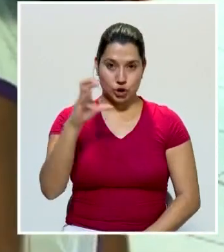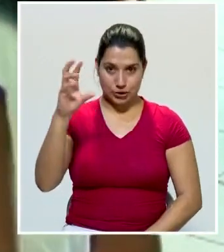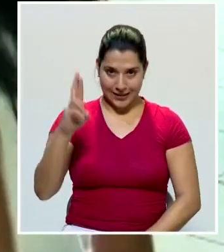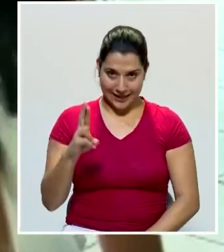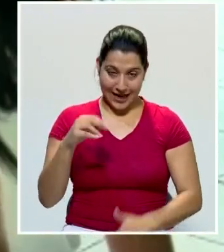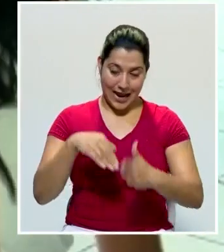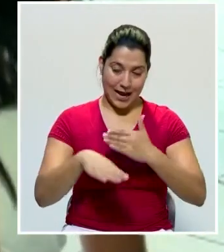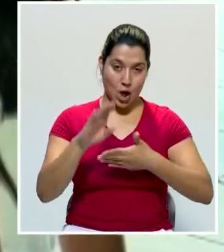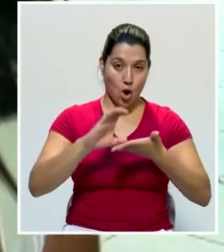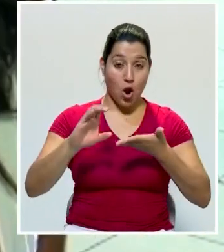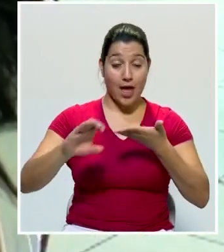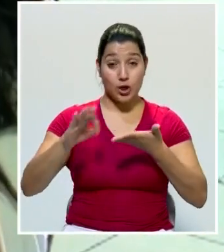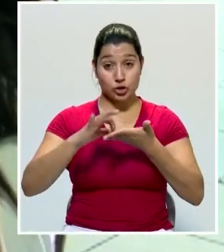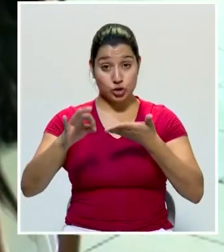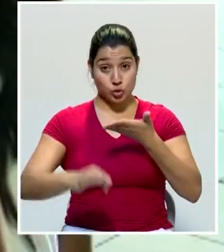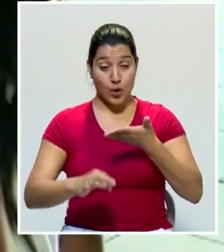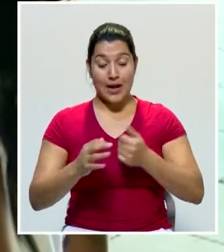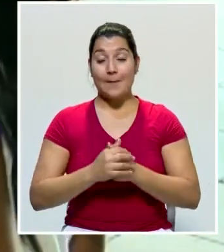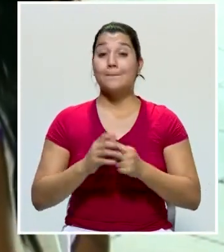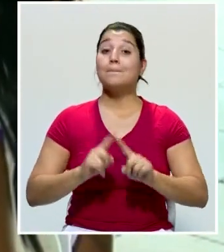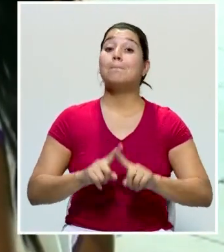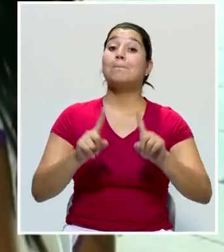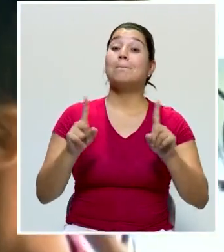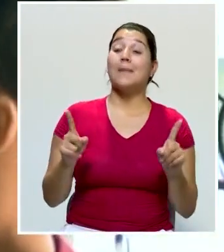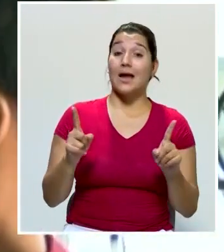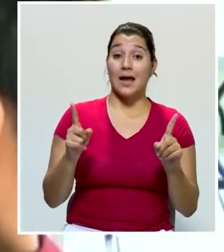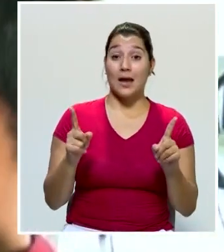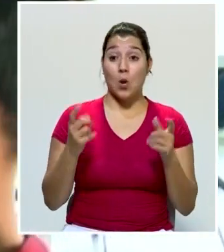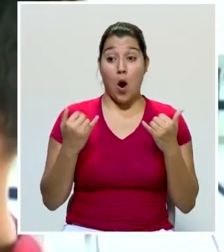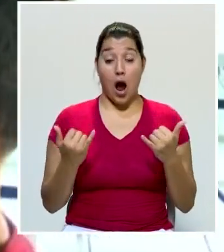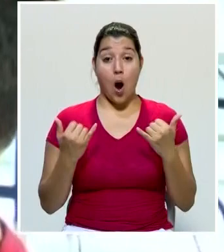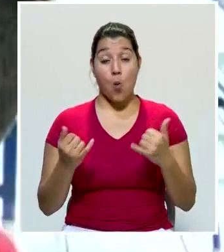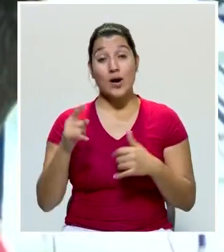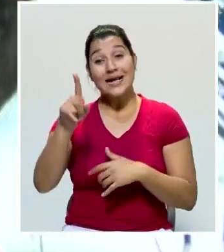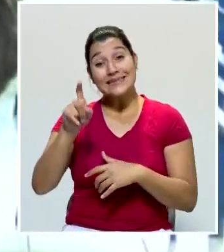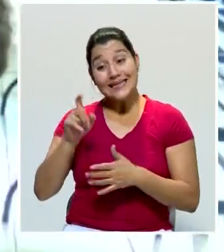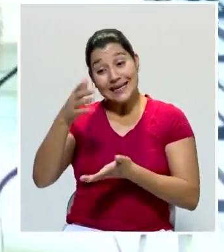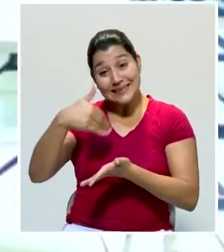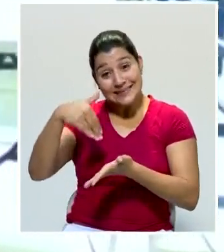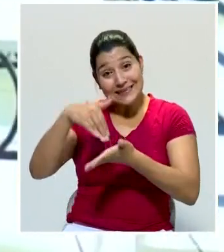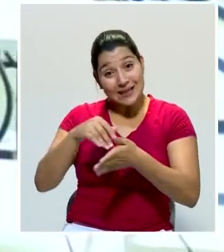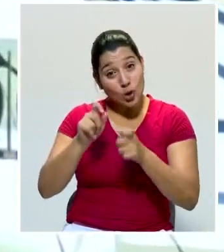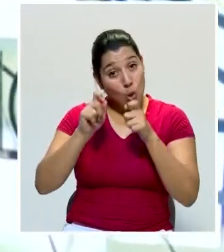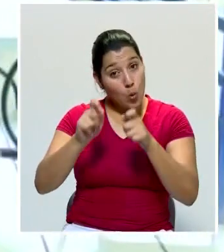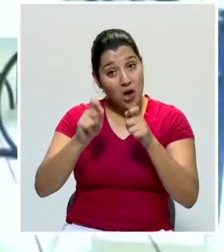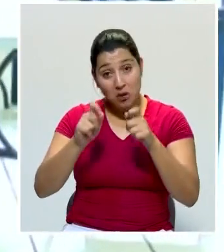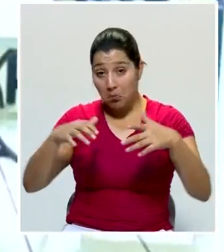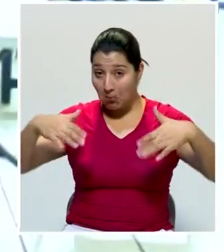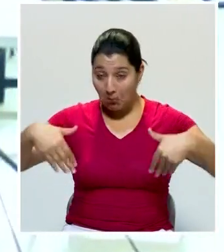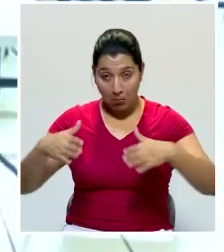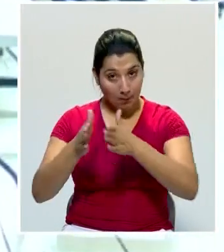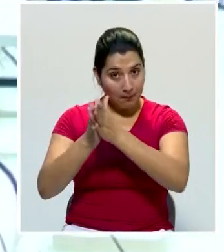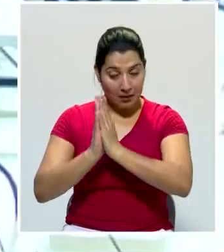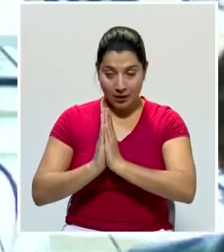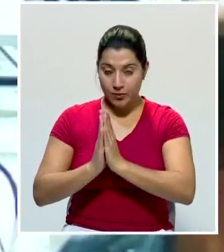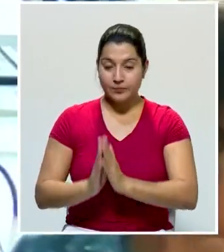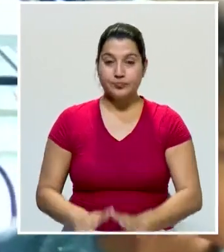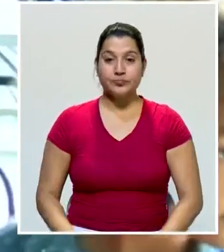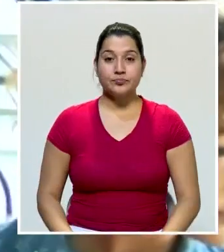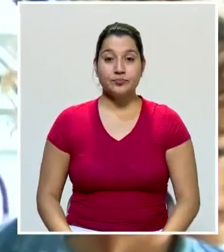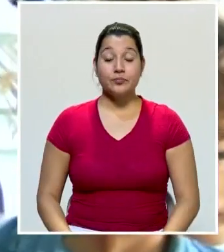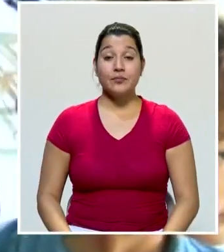No obstante, en esta ocasión, 100 centros de educación no hicieron el pedido. De acuerdo con